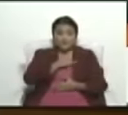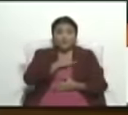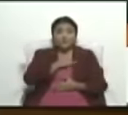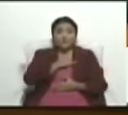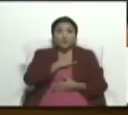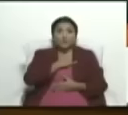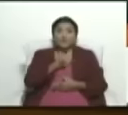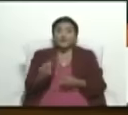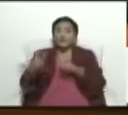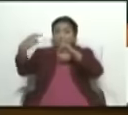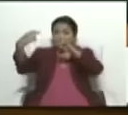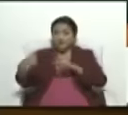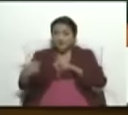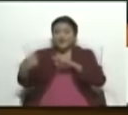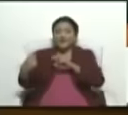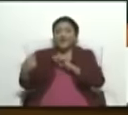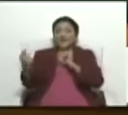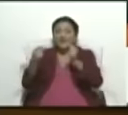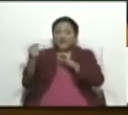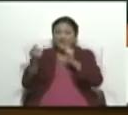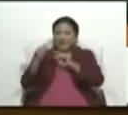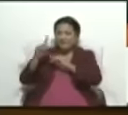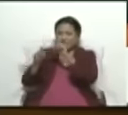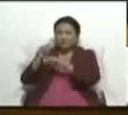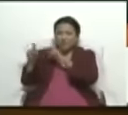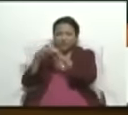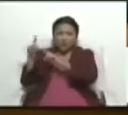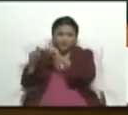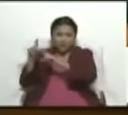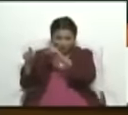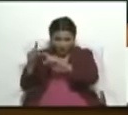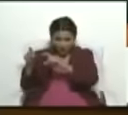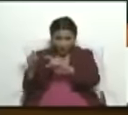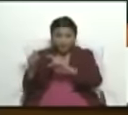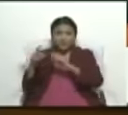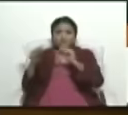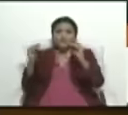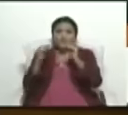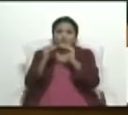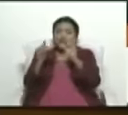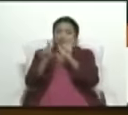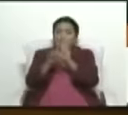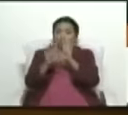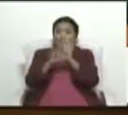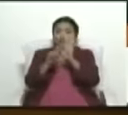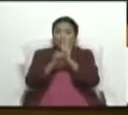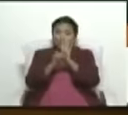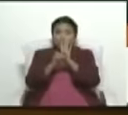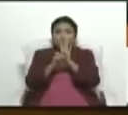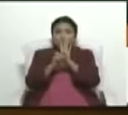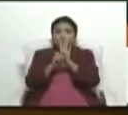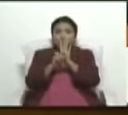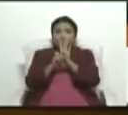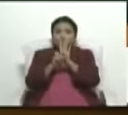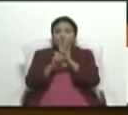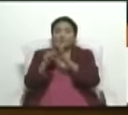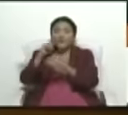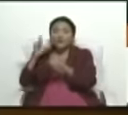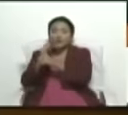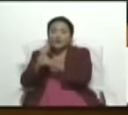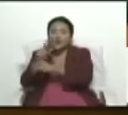unas entrevistas totalmente ajustadas a lo que establece la Constitución y la ley para llegar a la